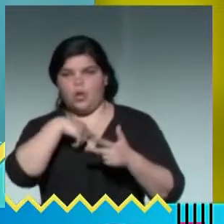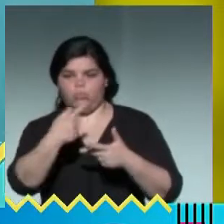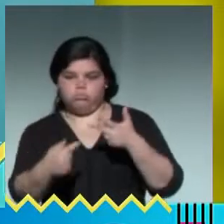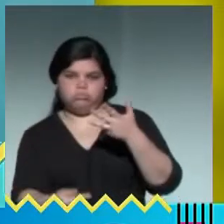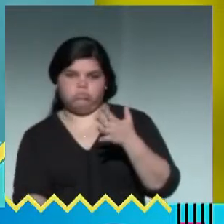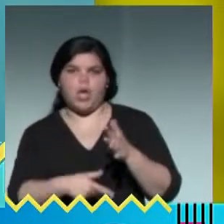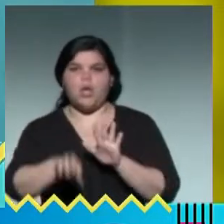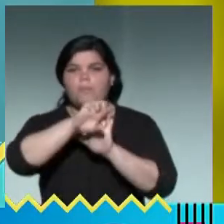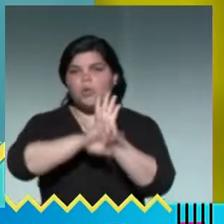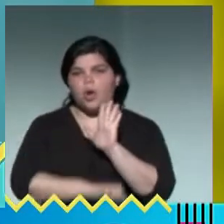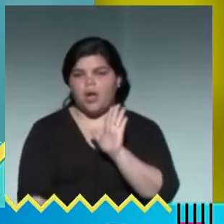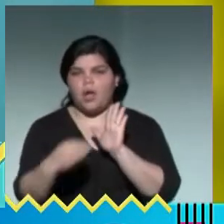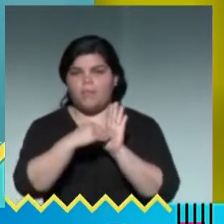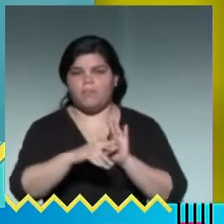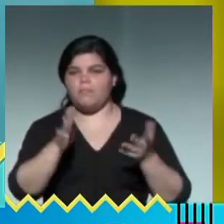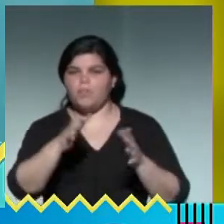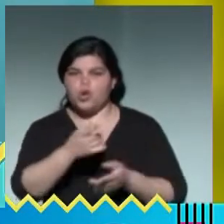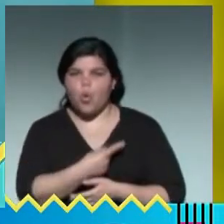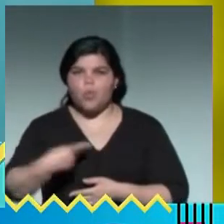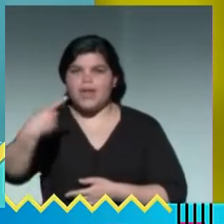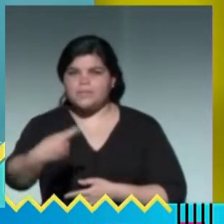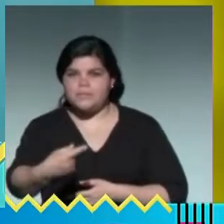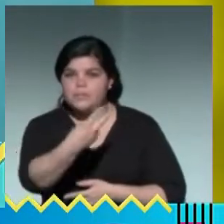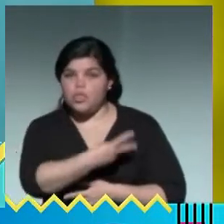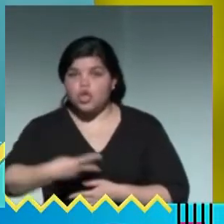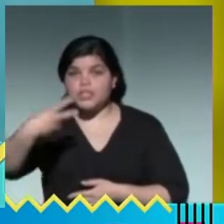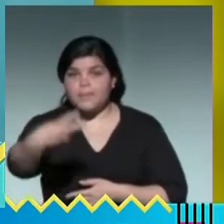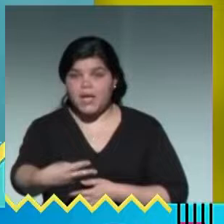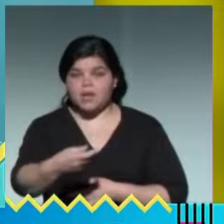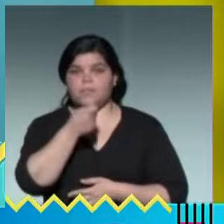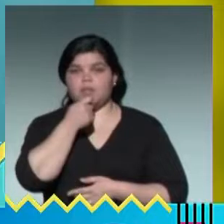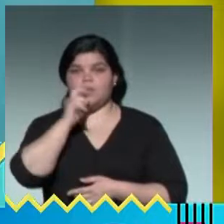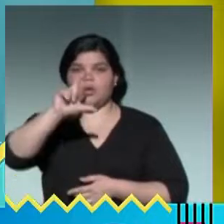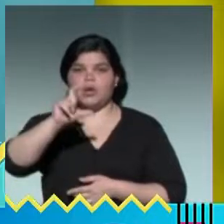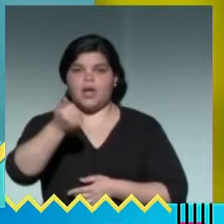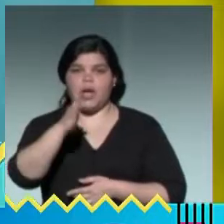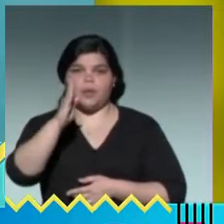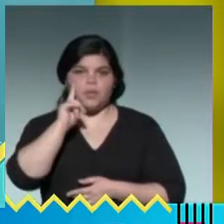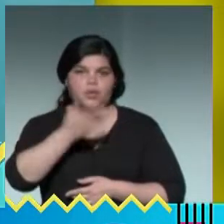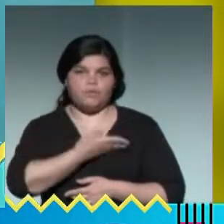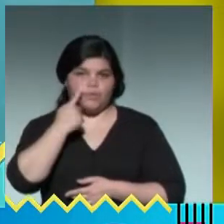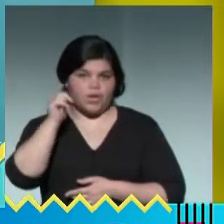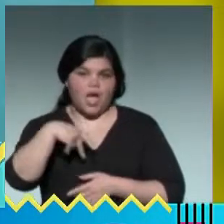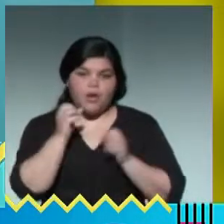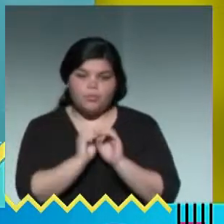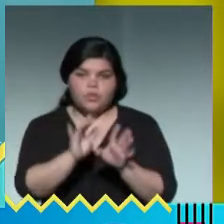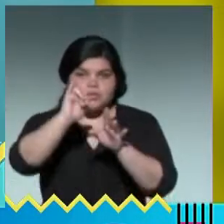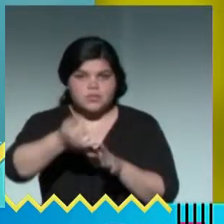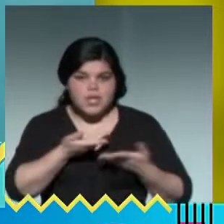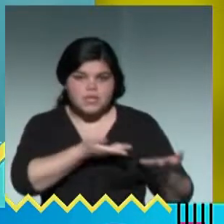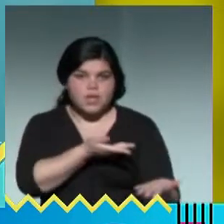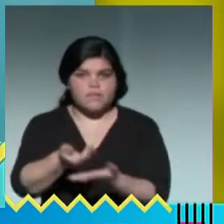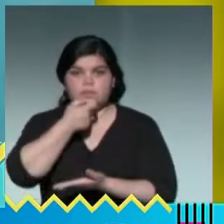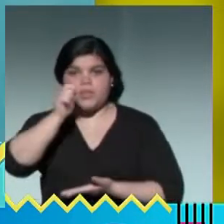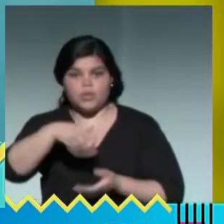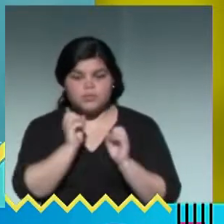ya a partir de una semana, 2 semanas, puede ser que, por ejemplo, Cabify esté empezando a dar inicio a su servicio aquí en la